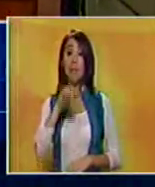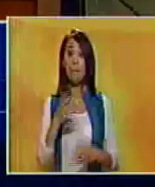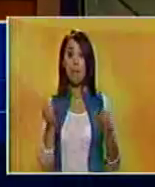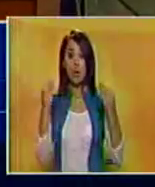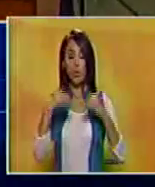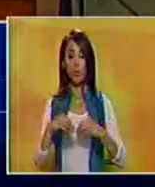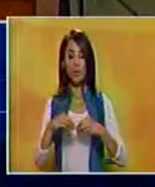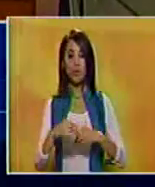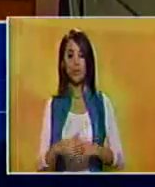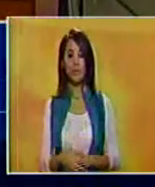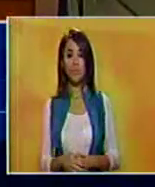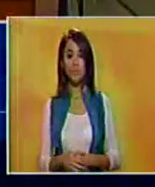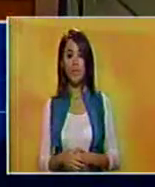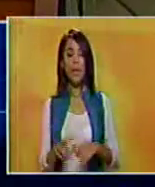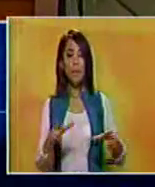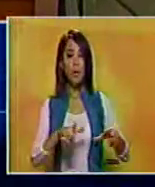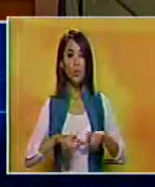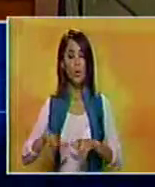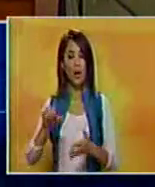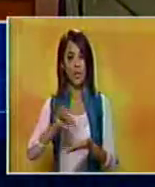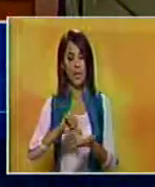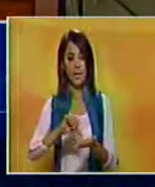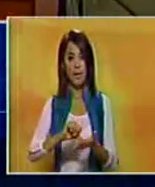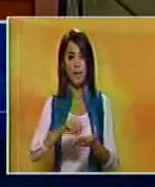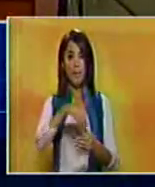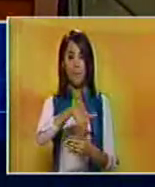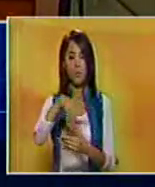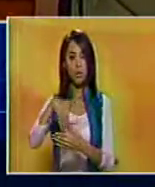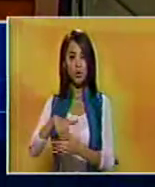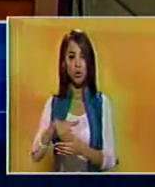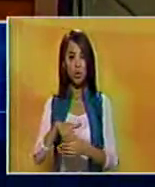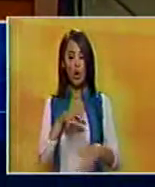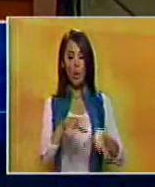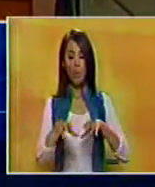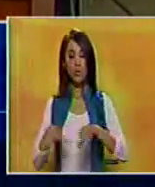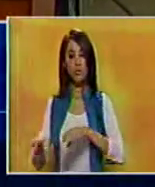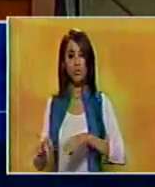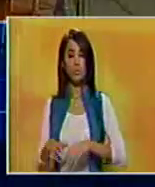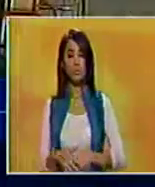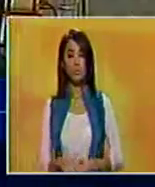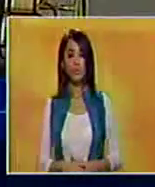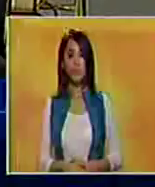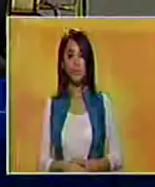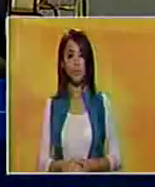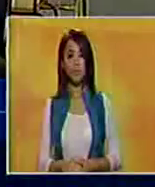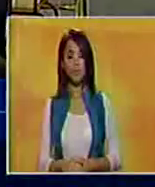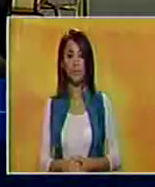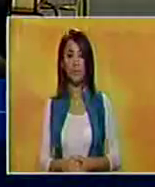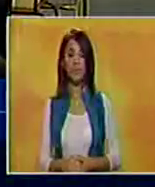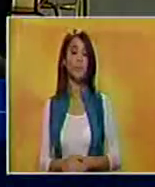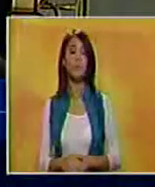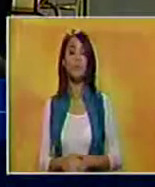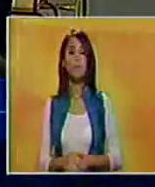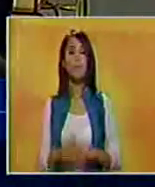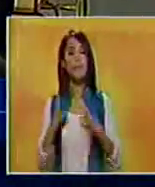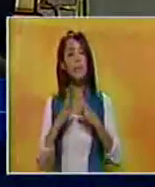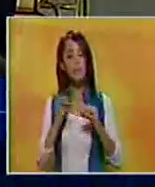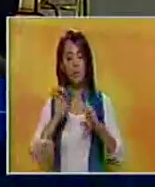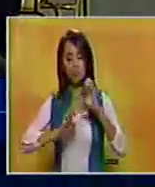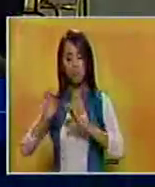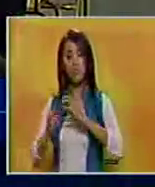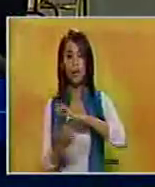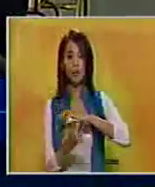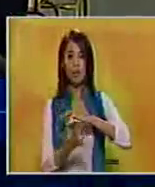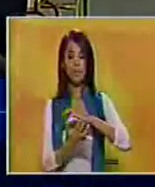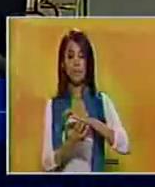la reinstauración de los centros de votación en los puntos originales y tradicionales y la realización de todas las auditorías